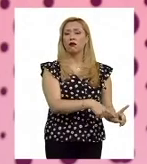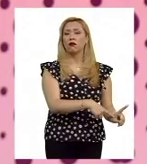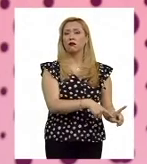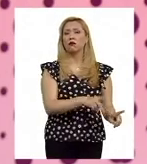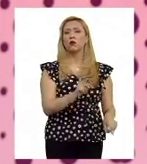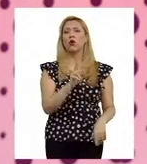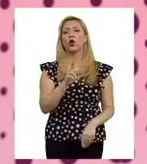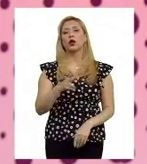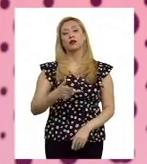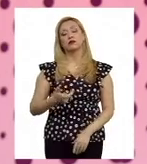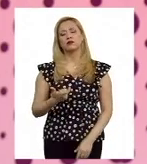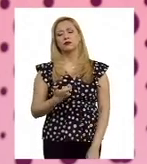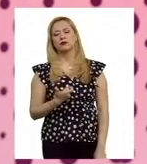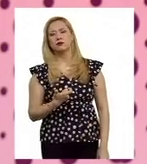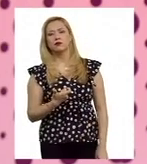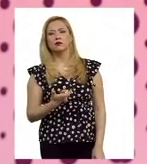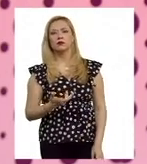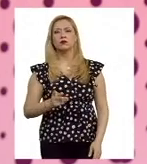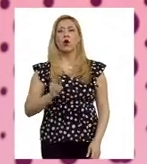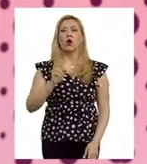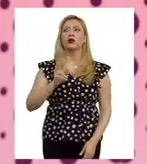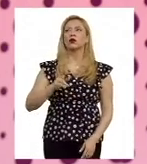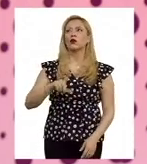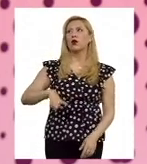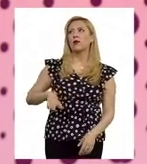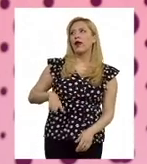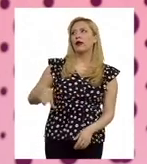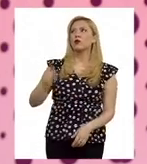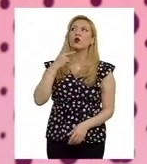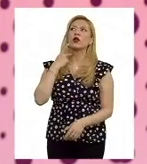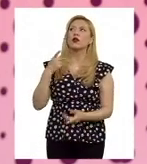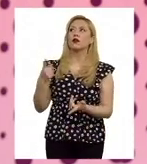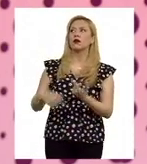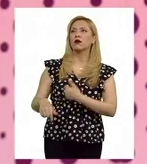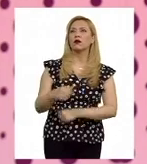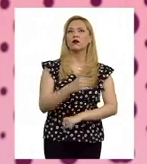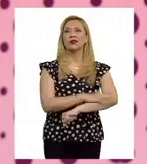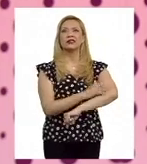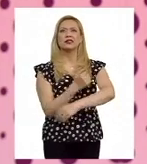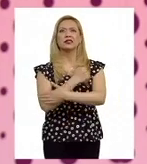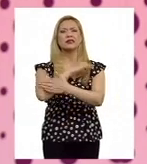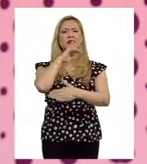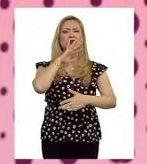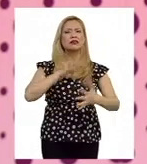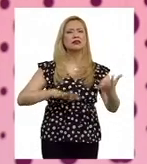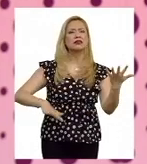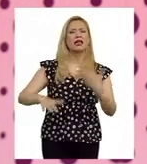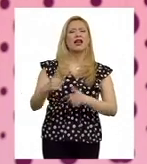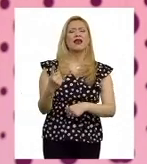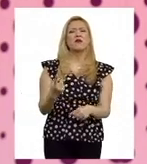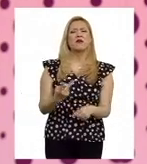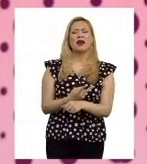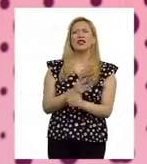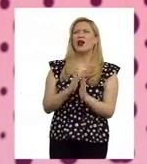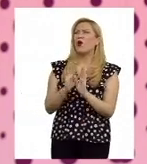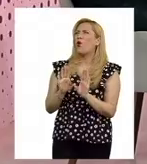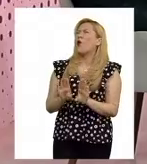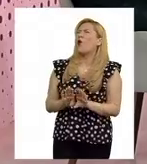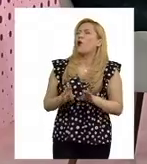económicos y políticos. ¿Cómo podrías tú ayudarnos a describir qué es lo que pasa en el diseño de estas políticas